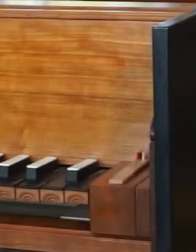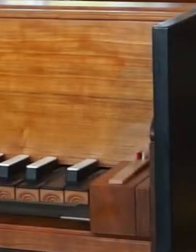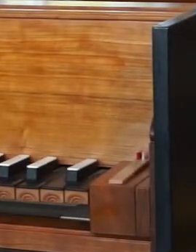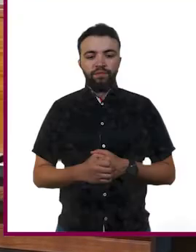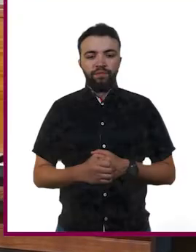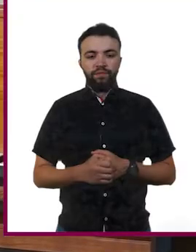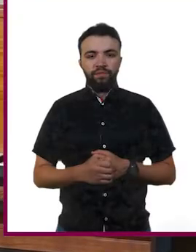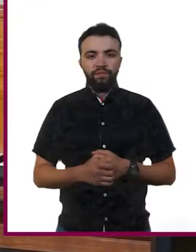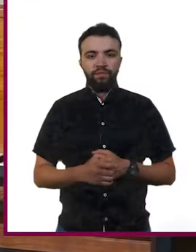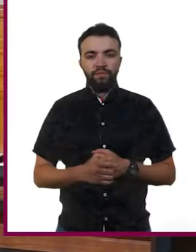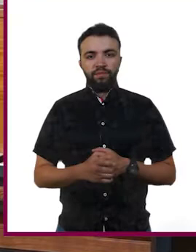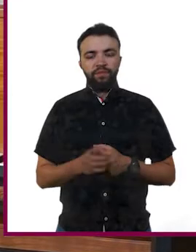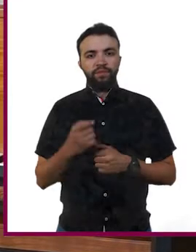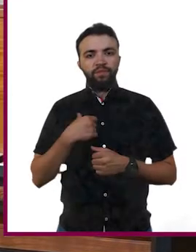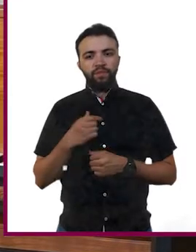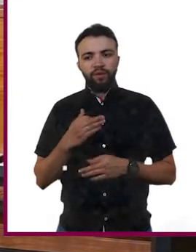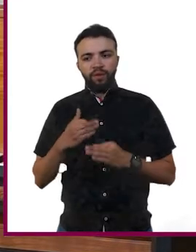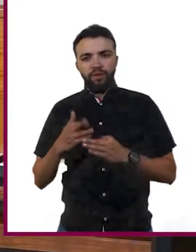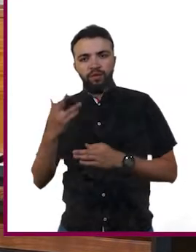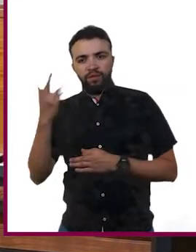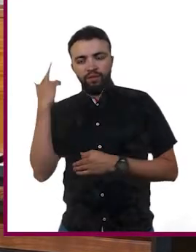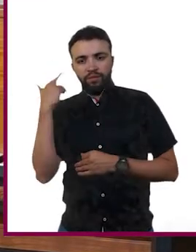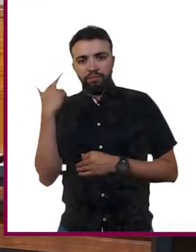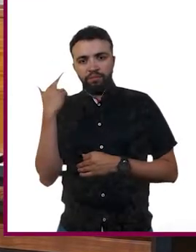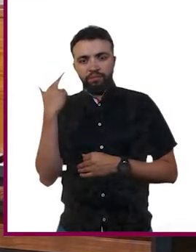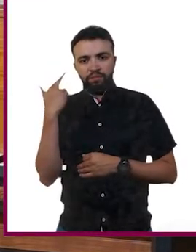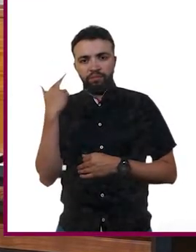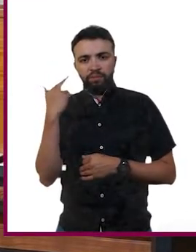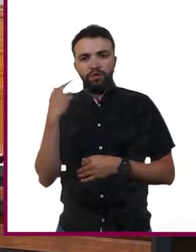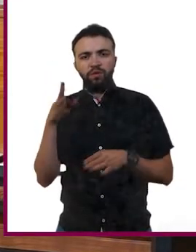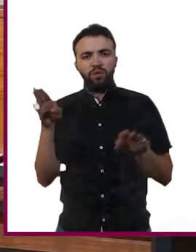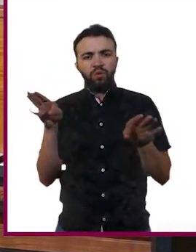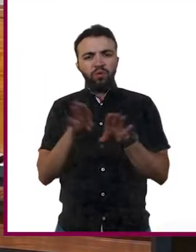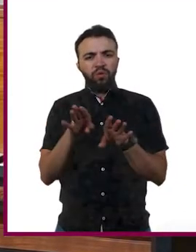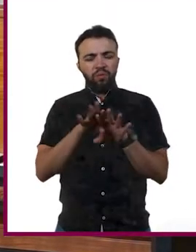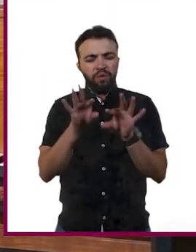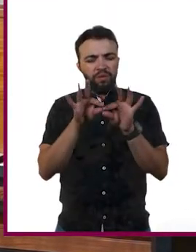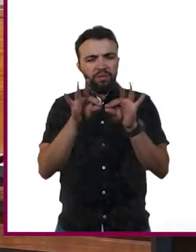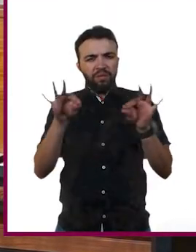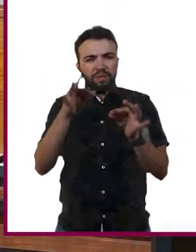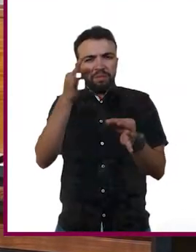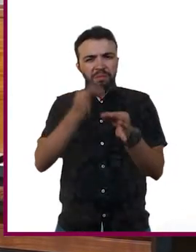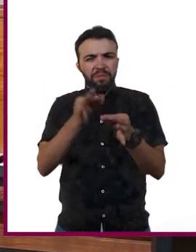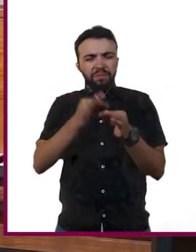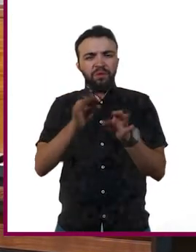Sí, escuchamos que el clavecín debe afinarse siempre antes de tocar. ¿Por qué?